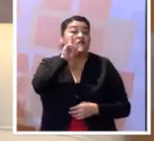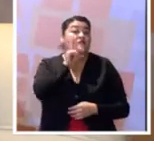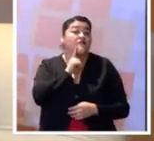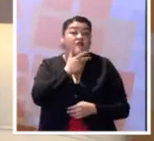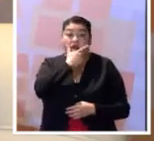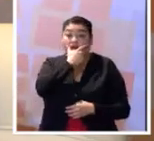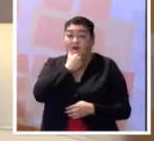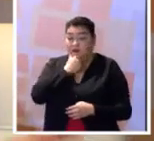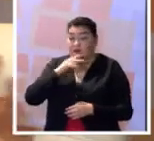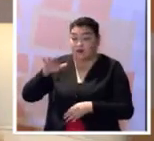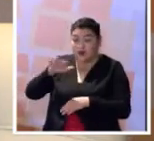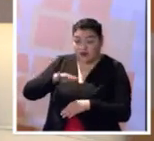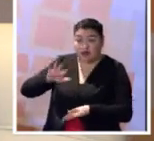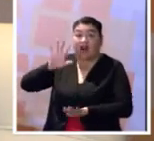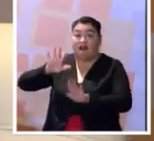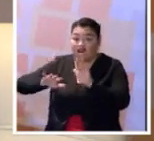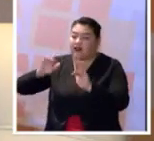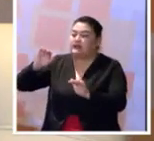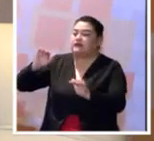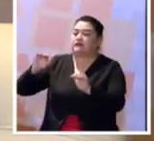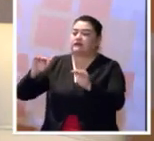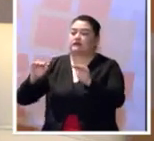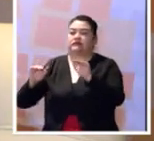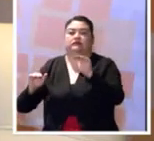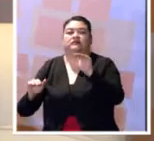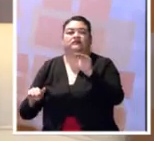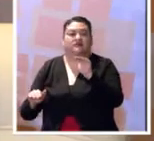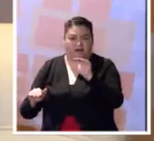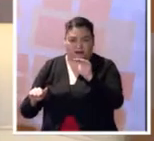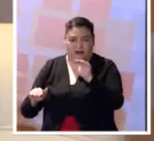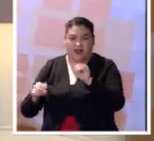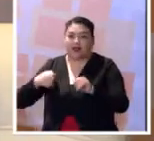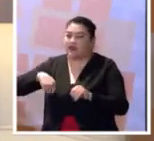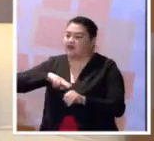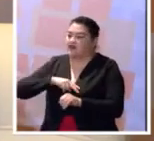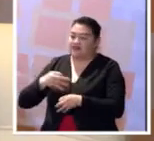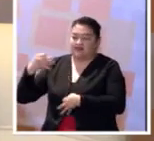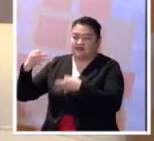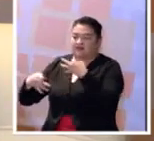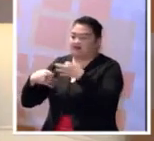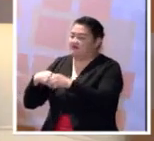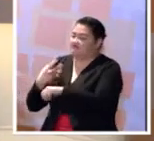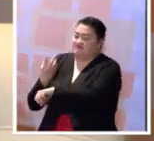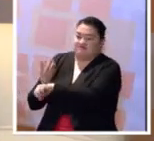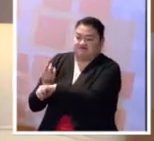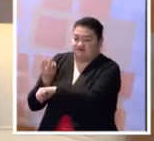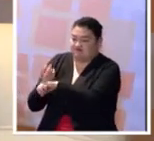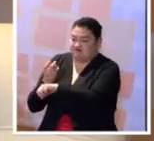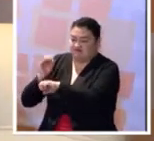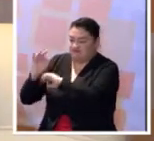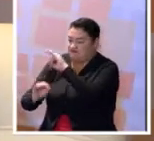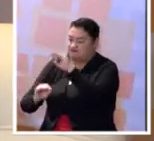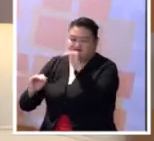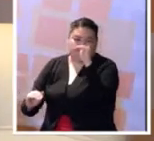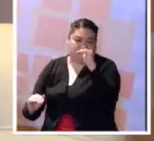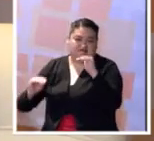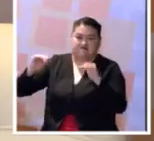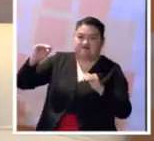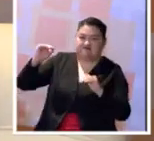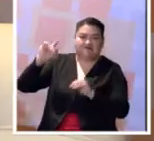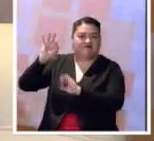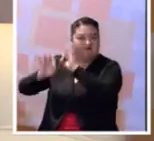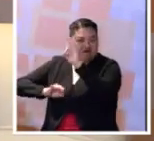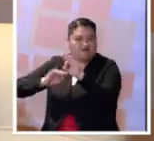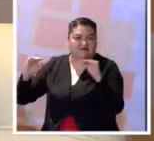situación de desbalance que también debe ser justamente remediada con otras medidas. Me parece que no es un prerrequisito, me parece